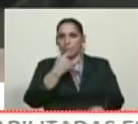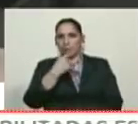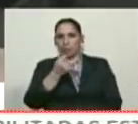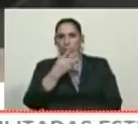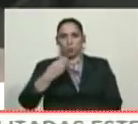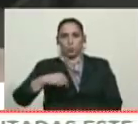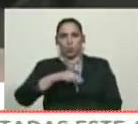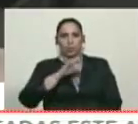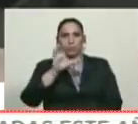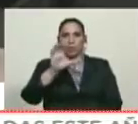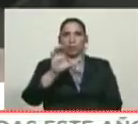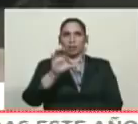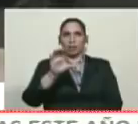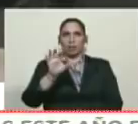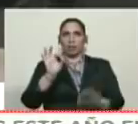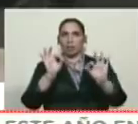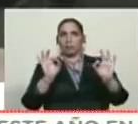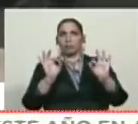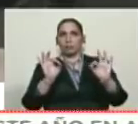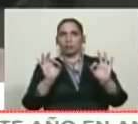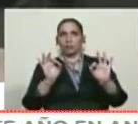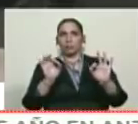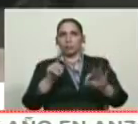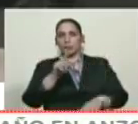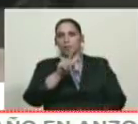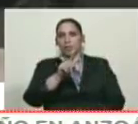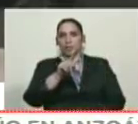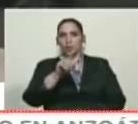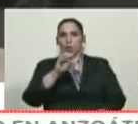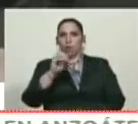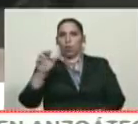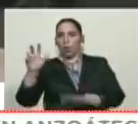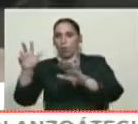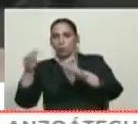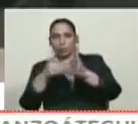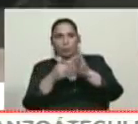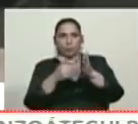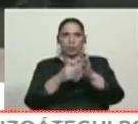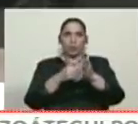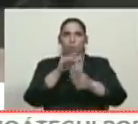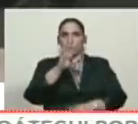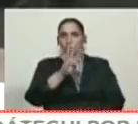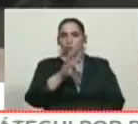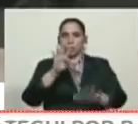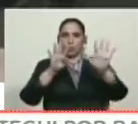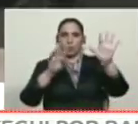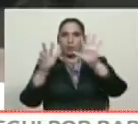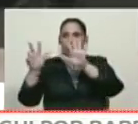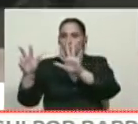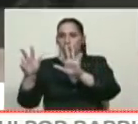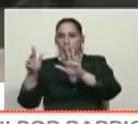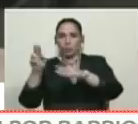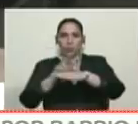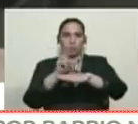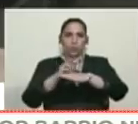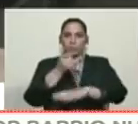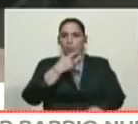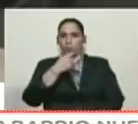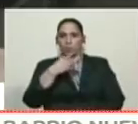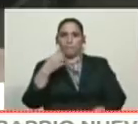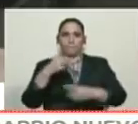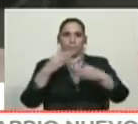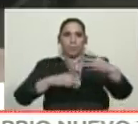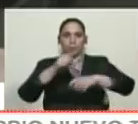nuestro país específicamente entre ellos 108 mil 428 unidades de medicamentos también la llegada de material quirúrgico y equipos